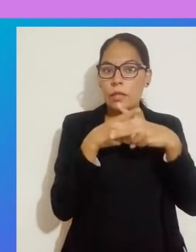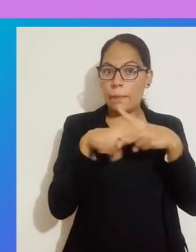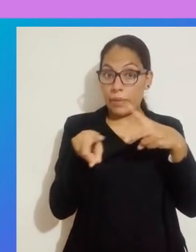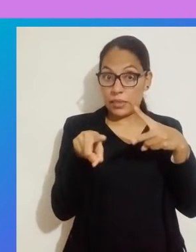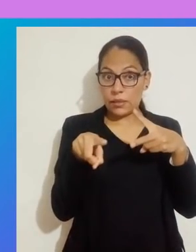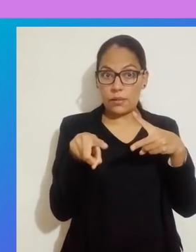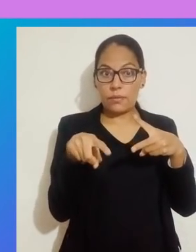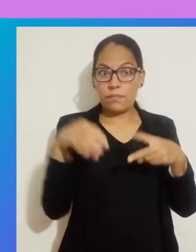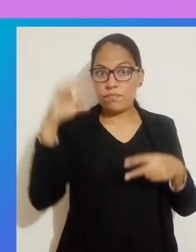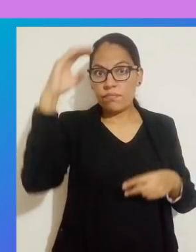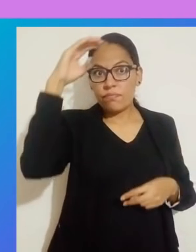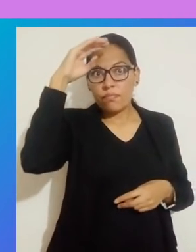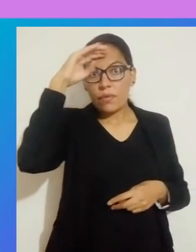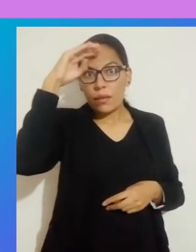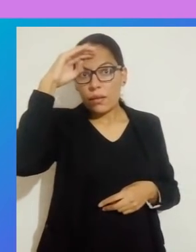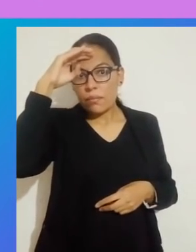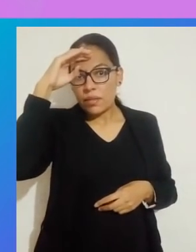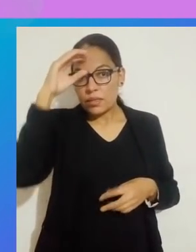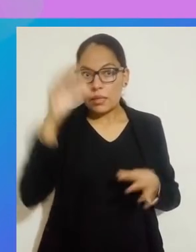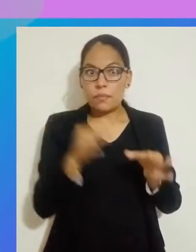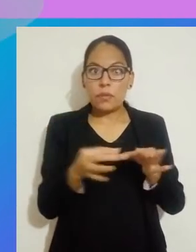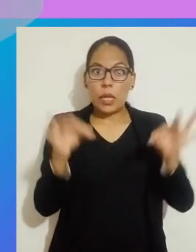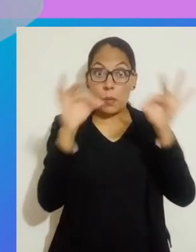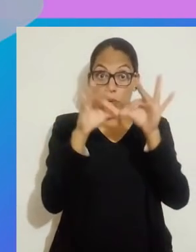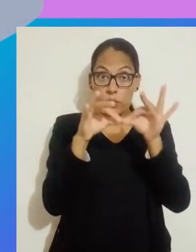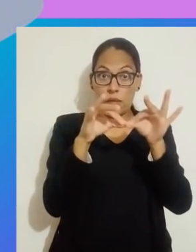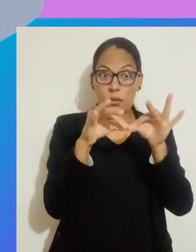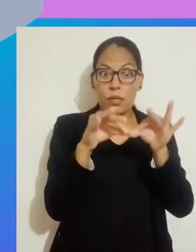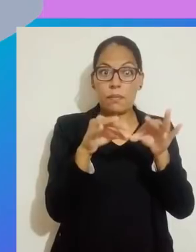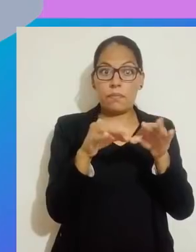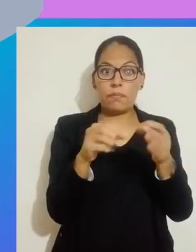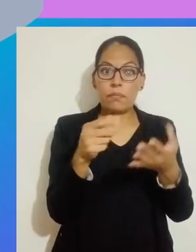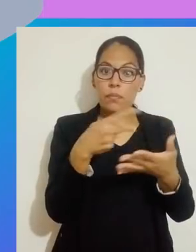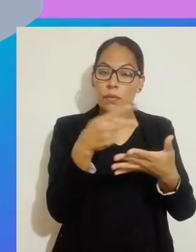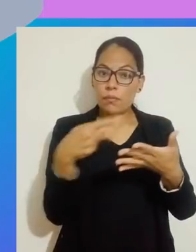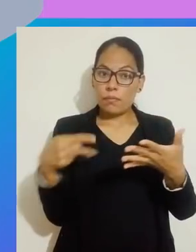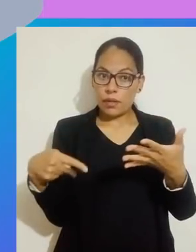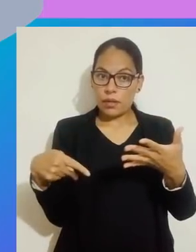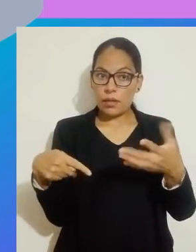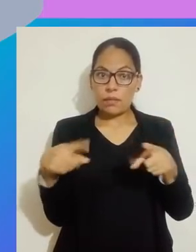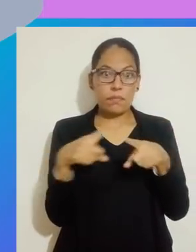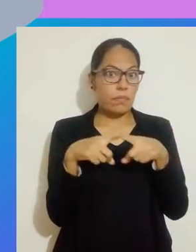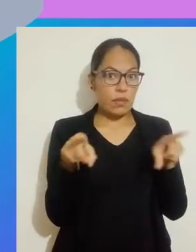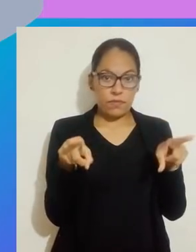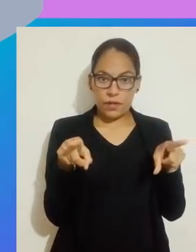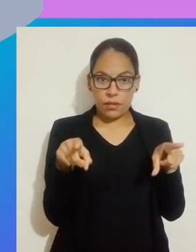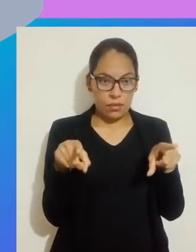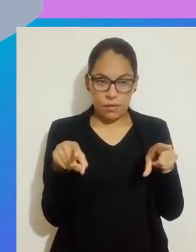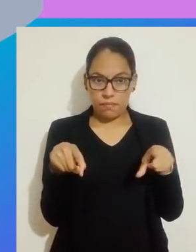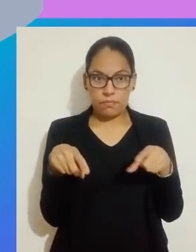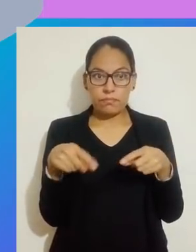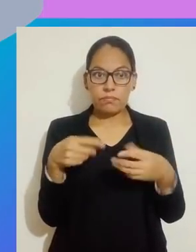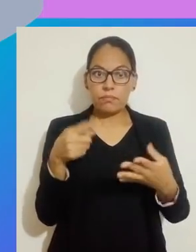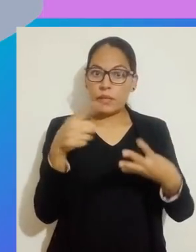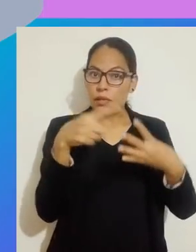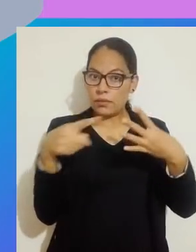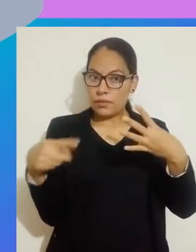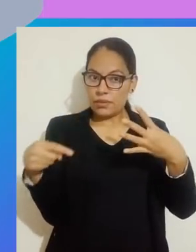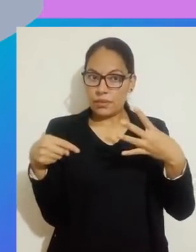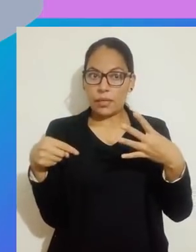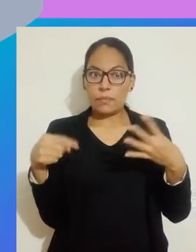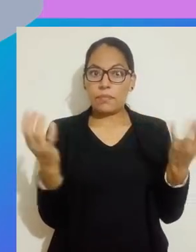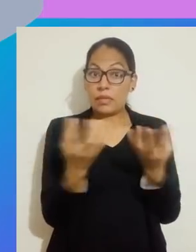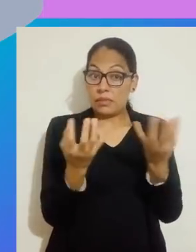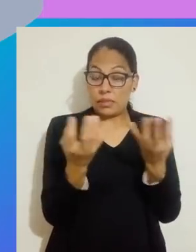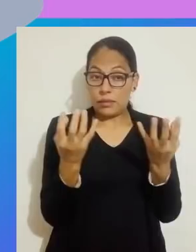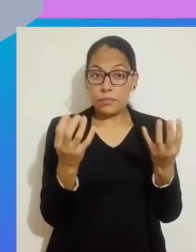Iniciemos pensando la importancia de hacer una planeación diversificada, donde cada docente debe de reconocer